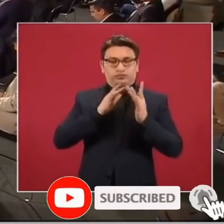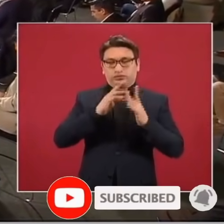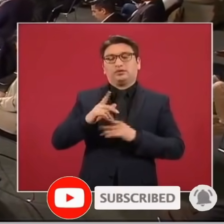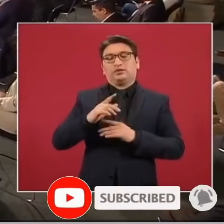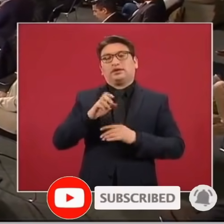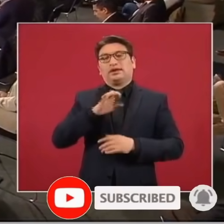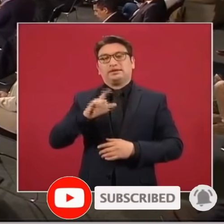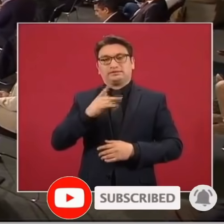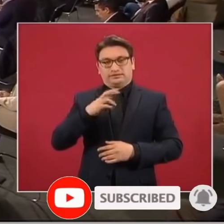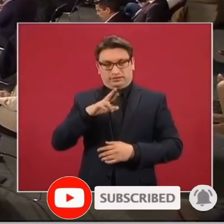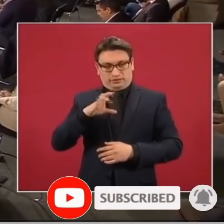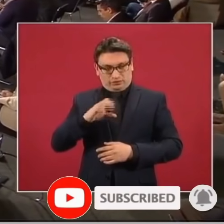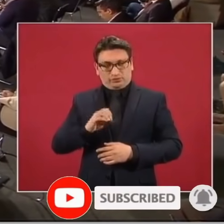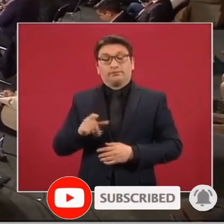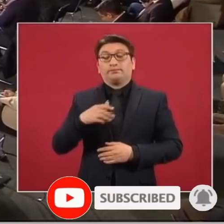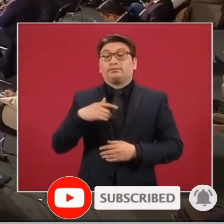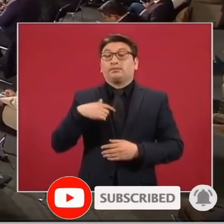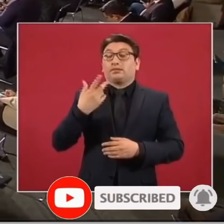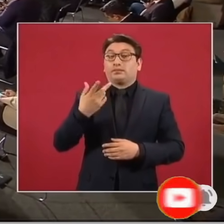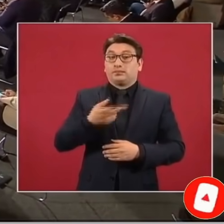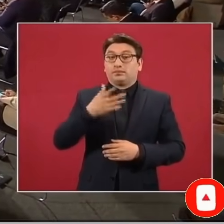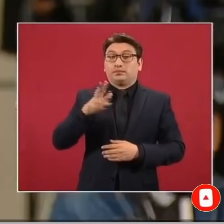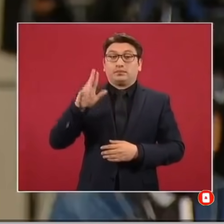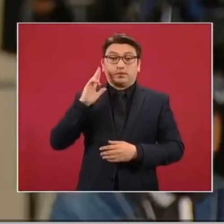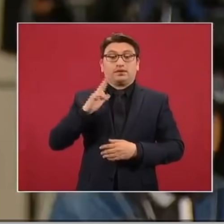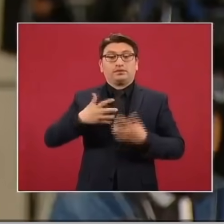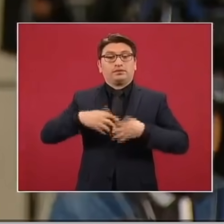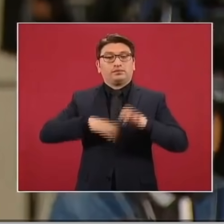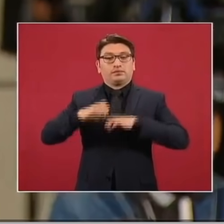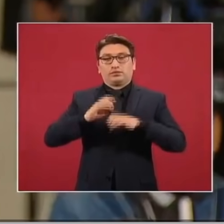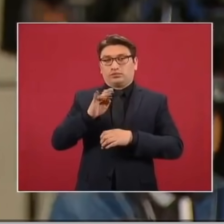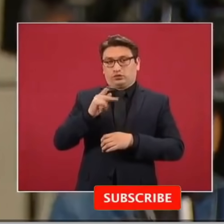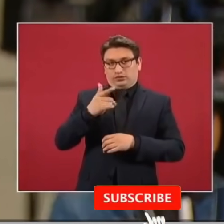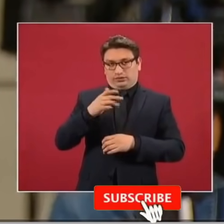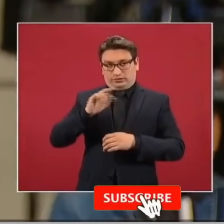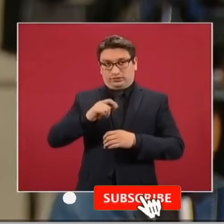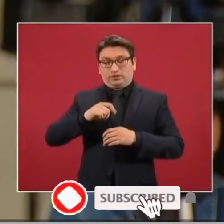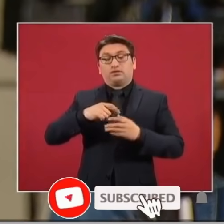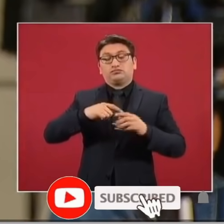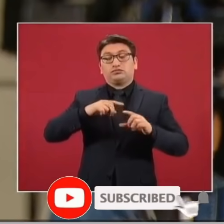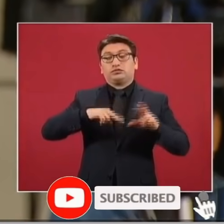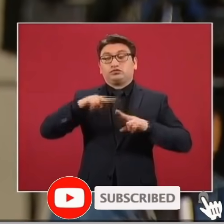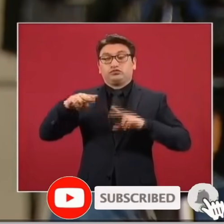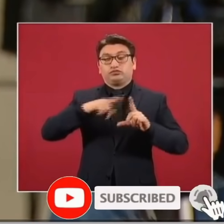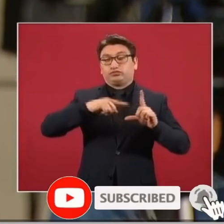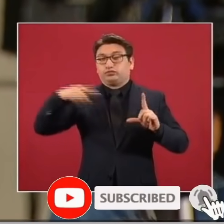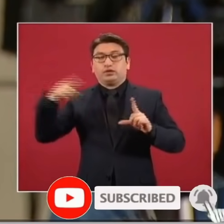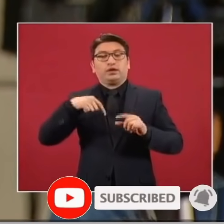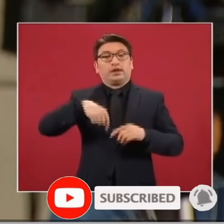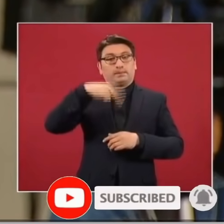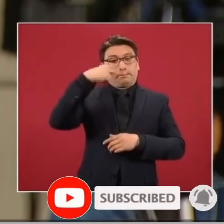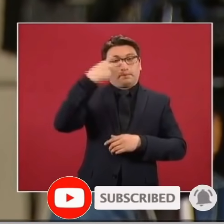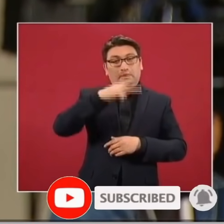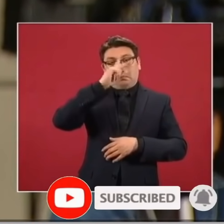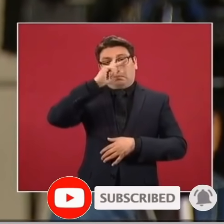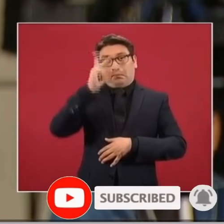Señor presidente, el día martes la empresa de servicios de información financiera Bloomberg publicó un ranking mundial en donde califica a México como el peor